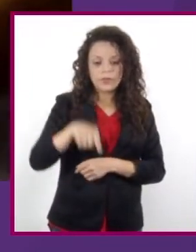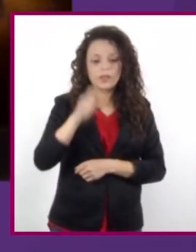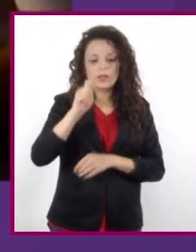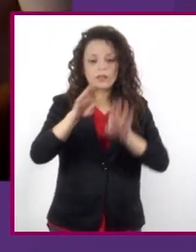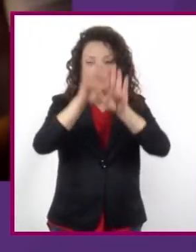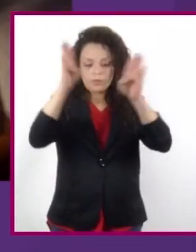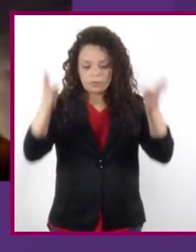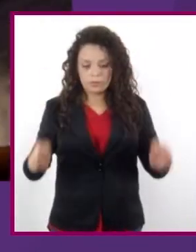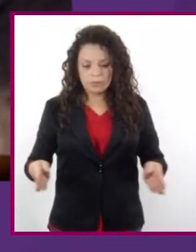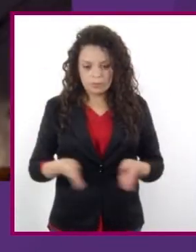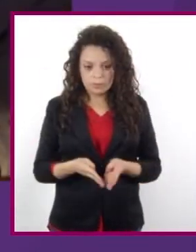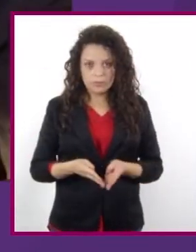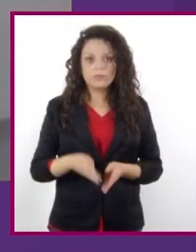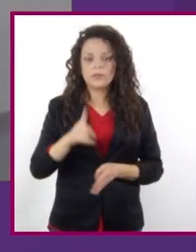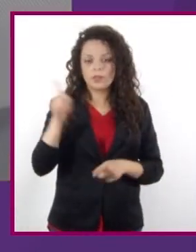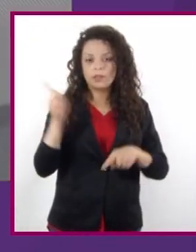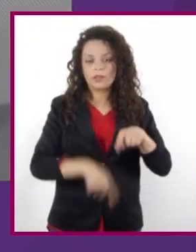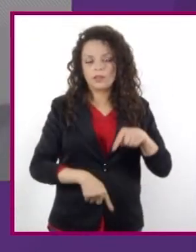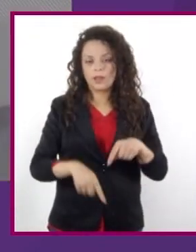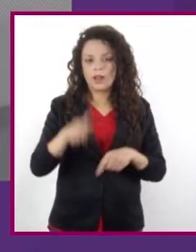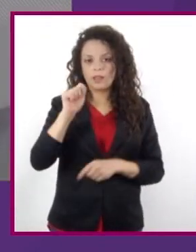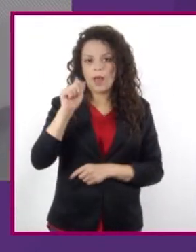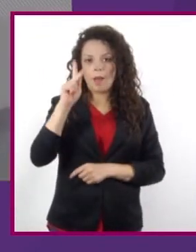gabinete, deslizando la tapa.